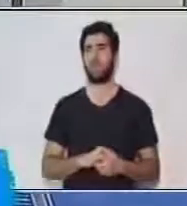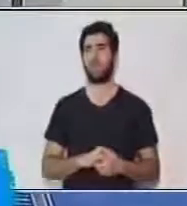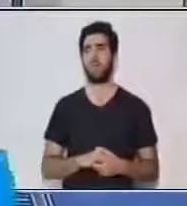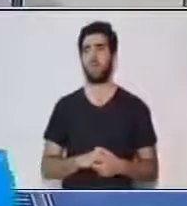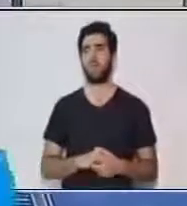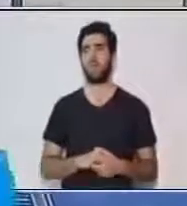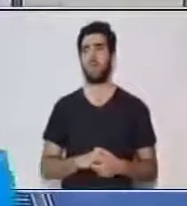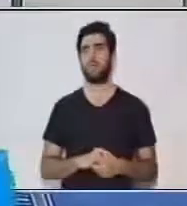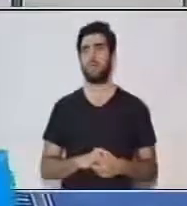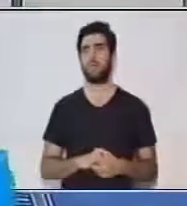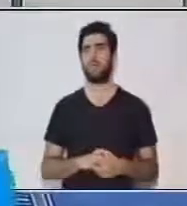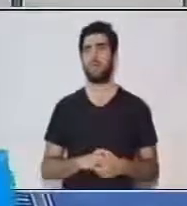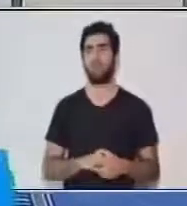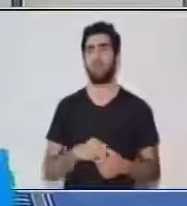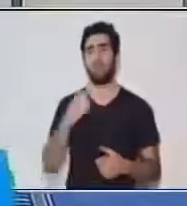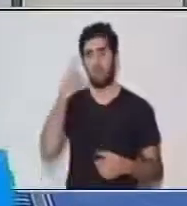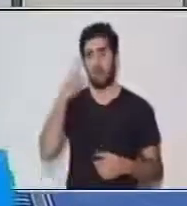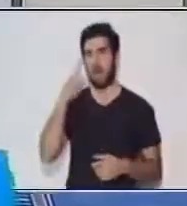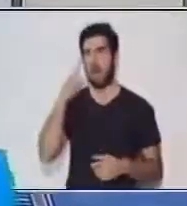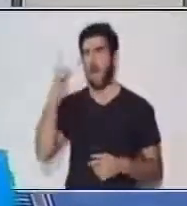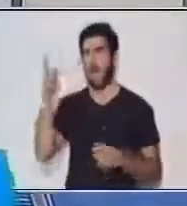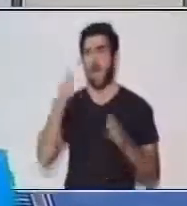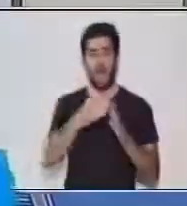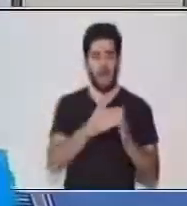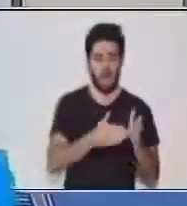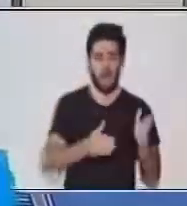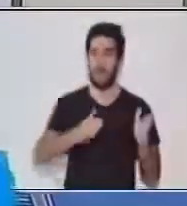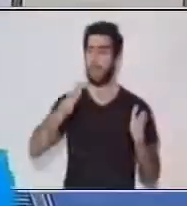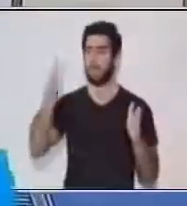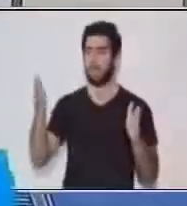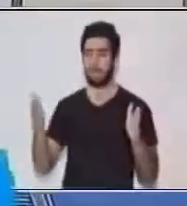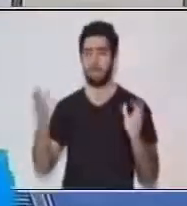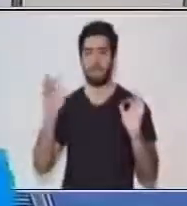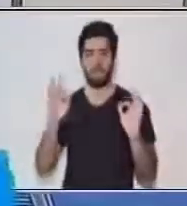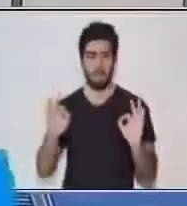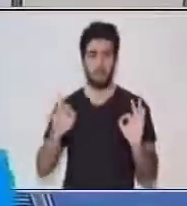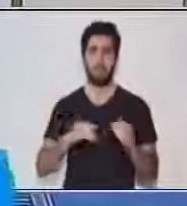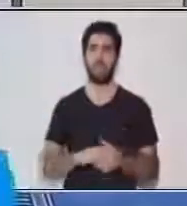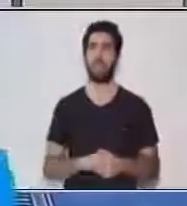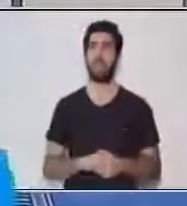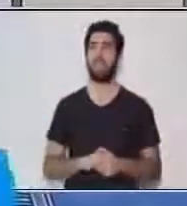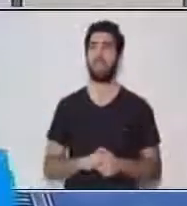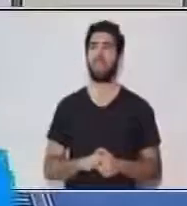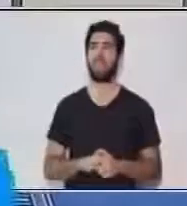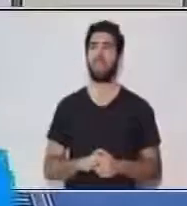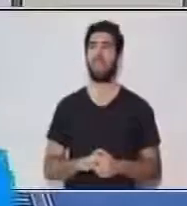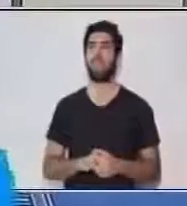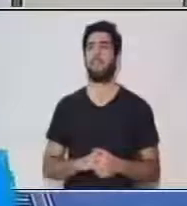en los puntos de amplitud máxima también.